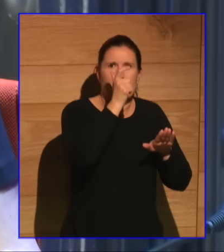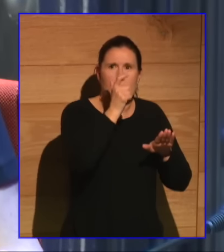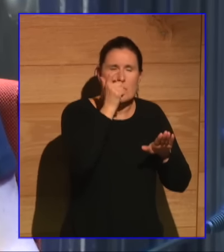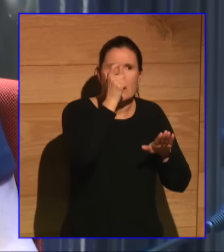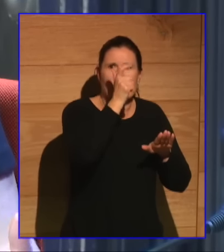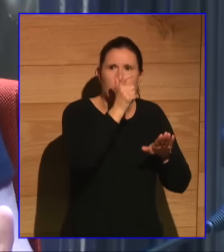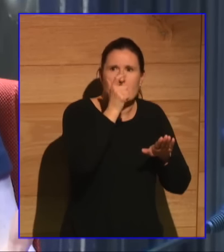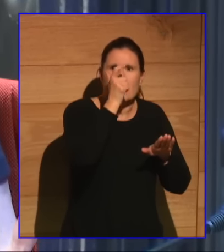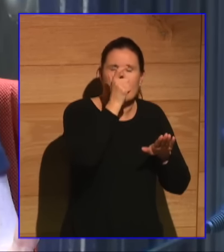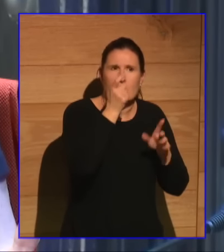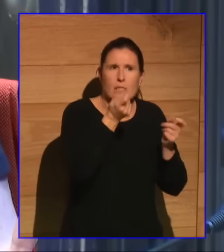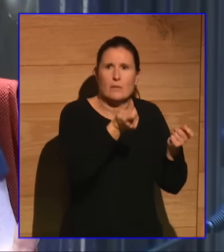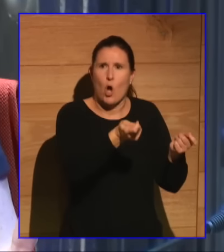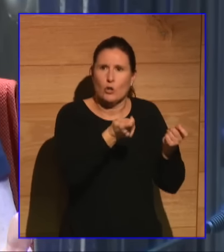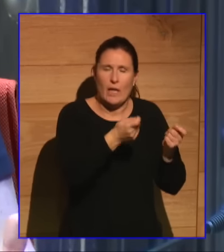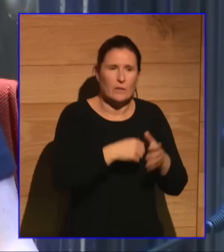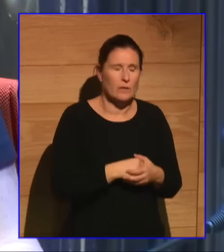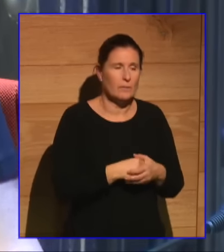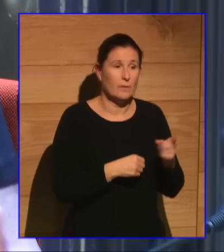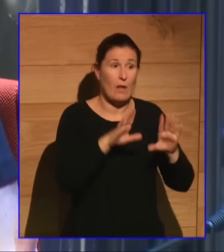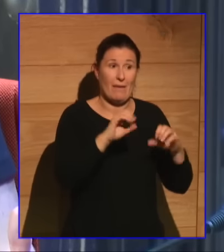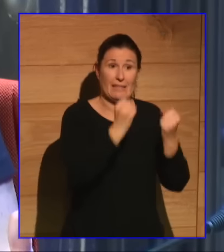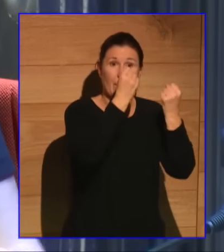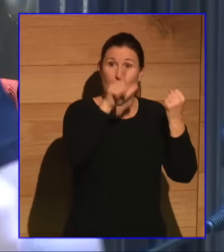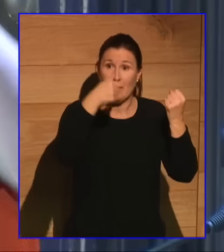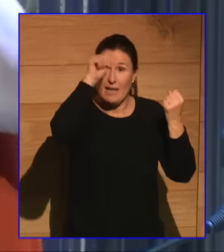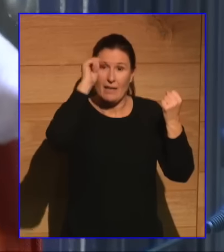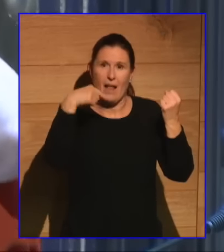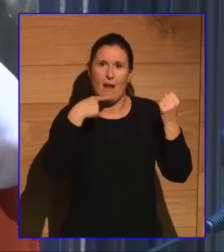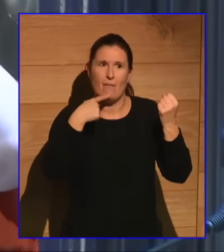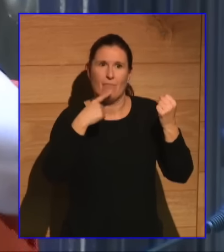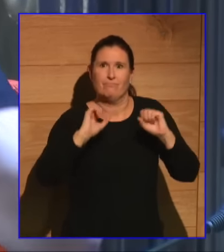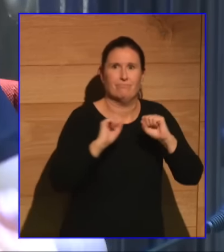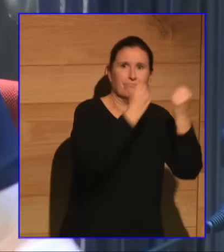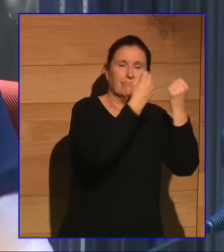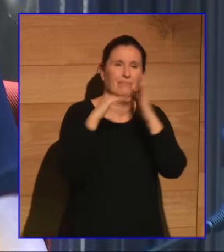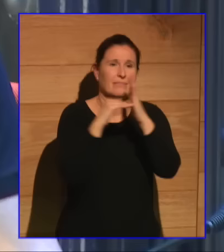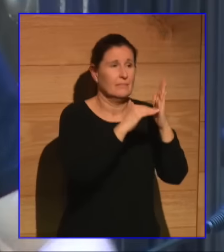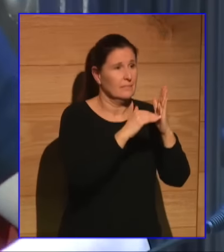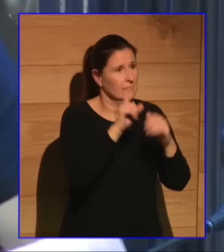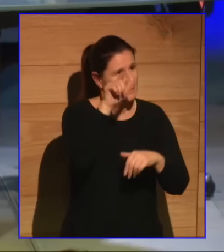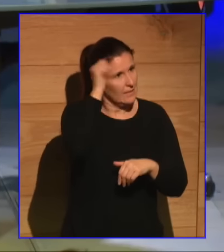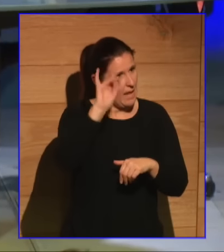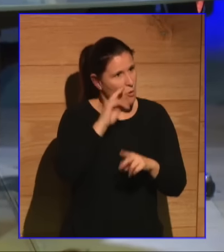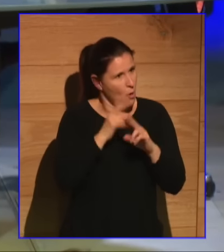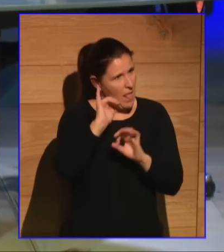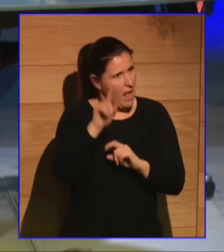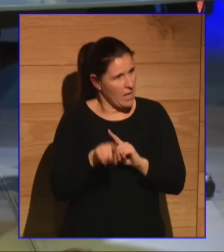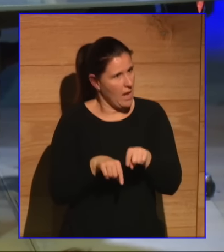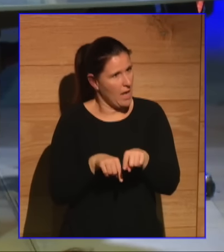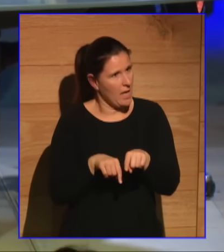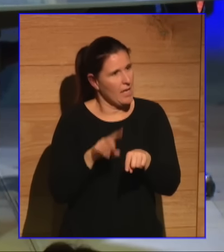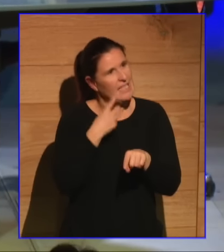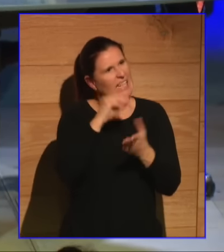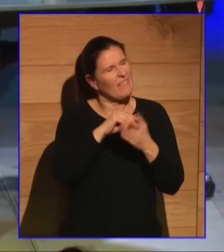y al cabo porque llega el calvo al rescate. Y entonces llega el calvo con el jeep, engancha... Tiene nombre, esa persona tiene nombre, ¿vale? Es que, claro, ya